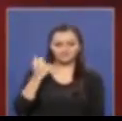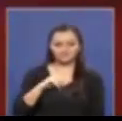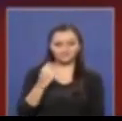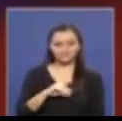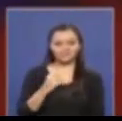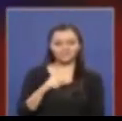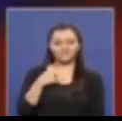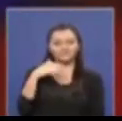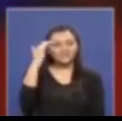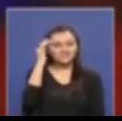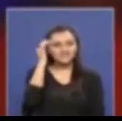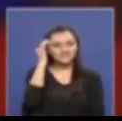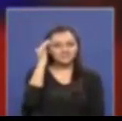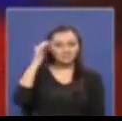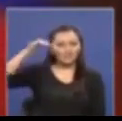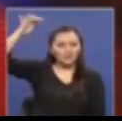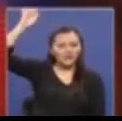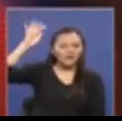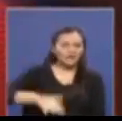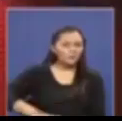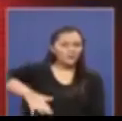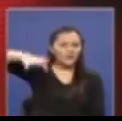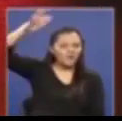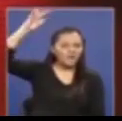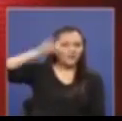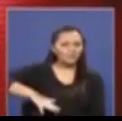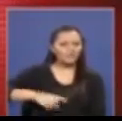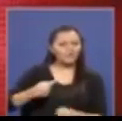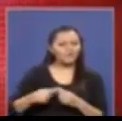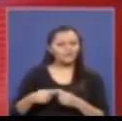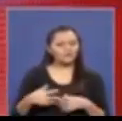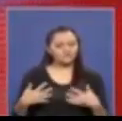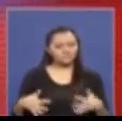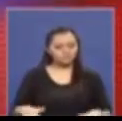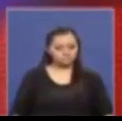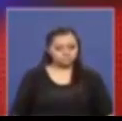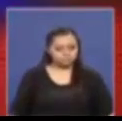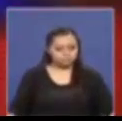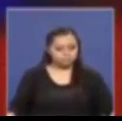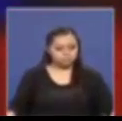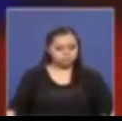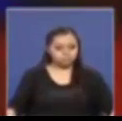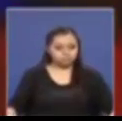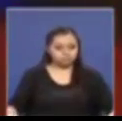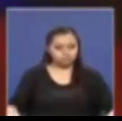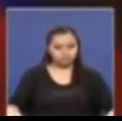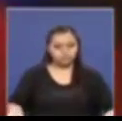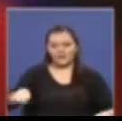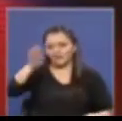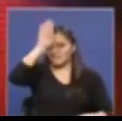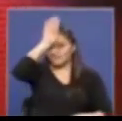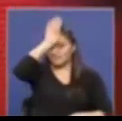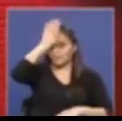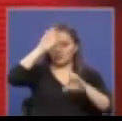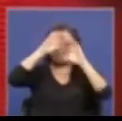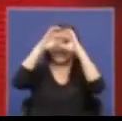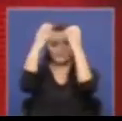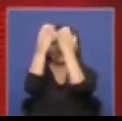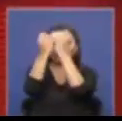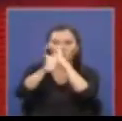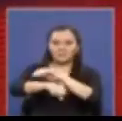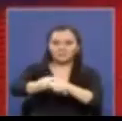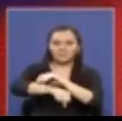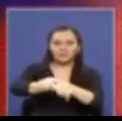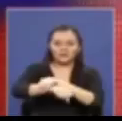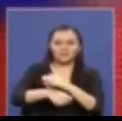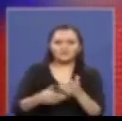martes 13. Tremenda lluvia que cayó en Quito, se inundó la cancha del Estadio Atahualpa. No conozco al detalle